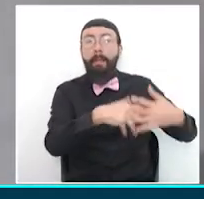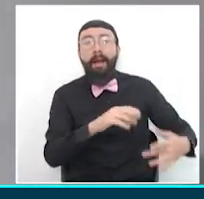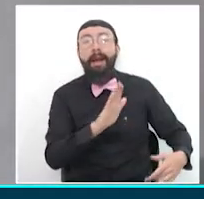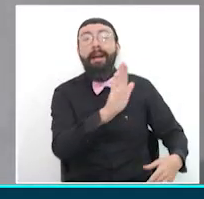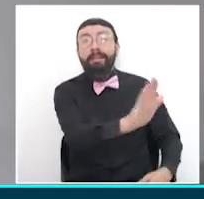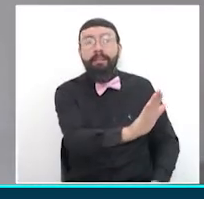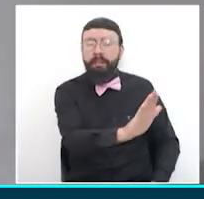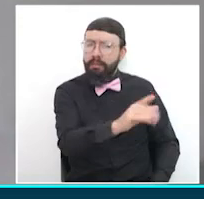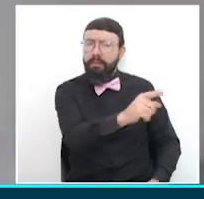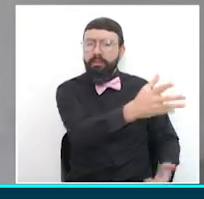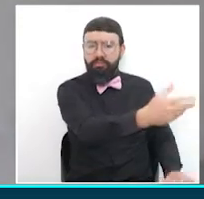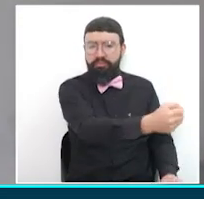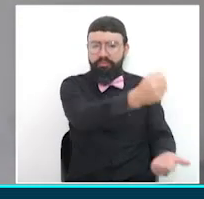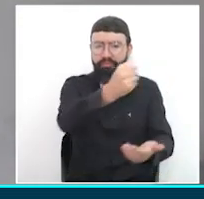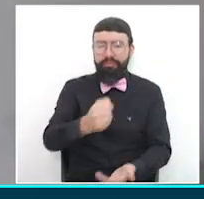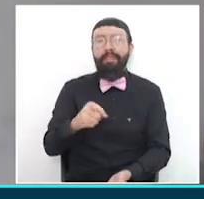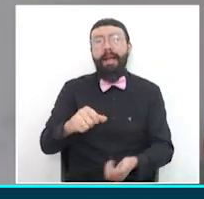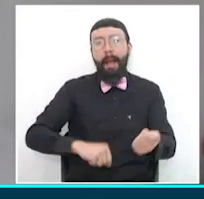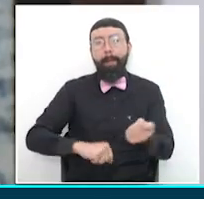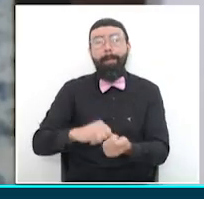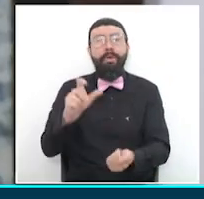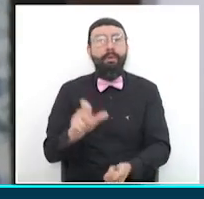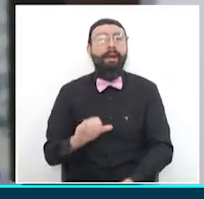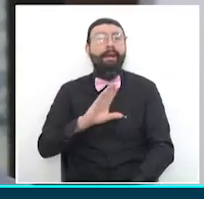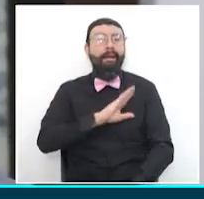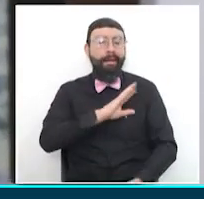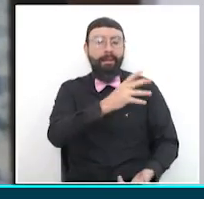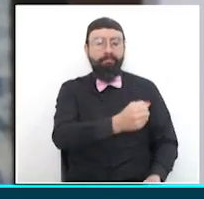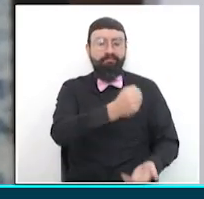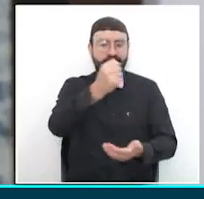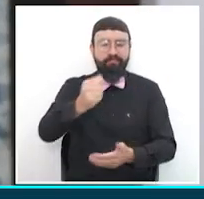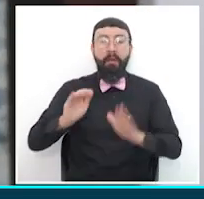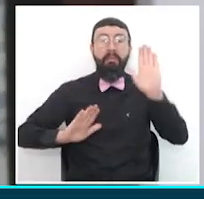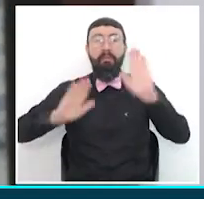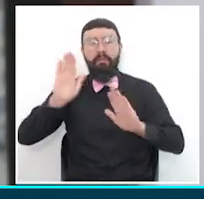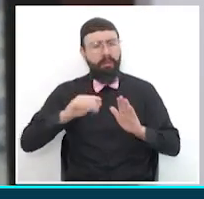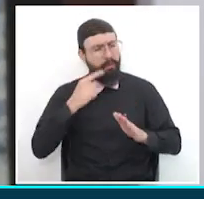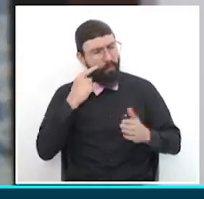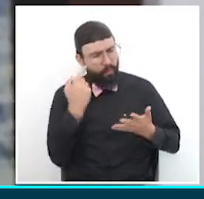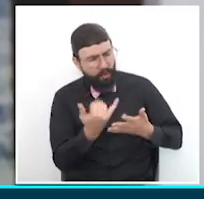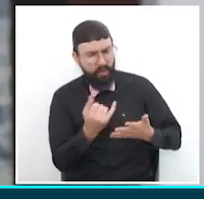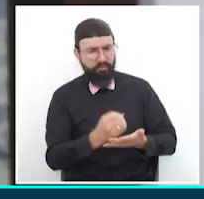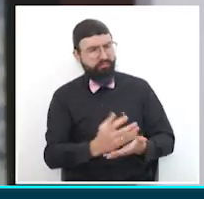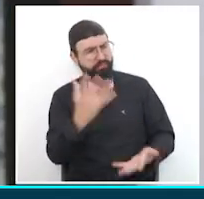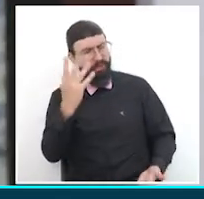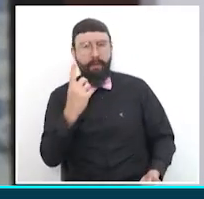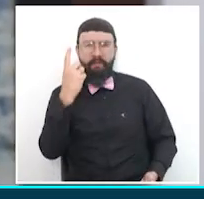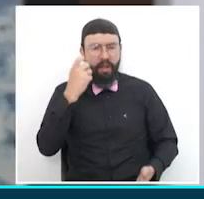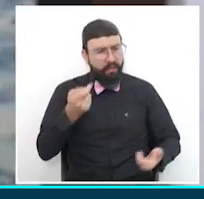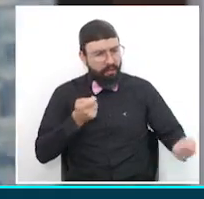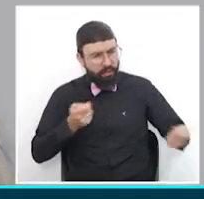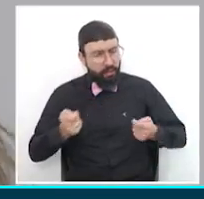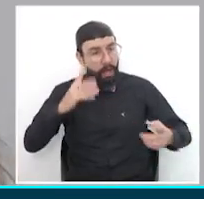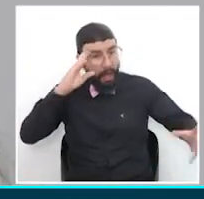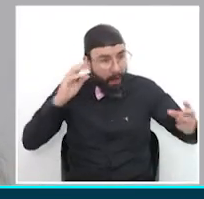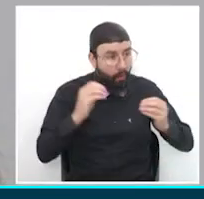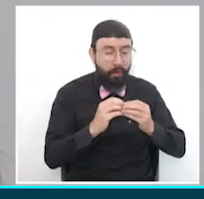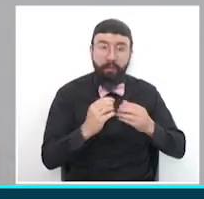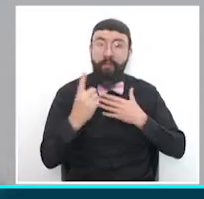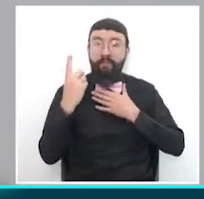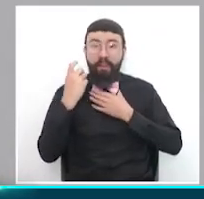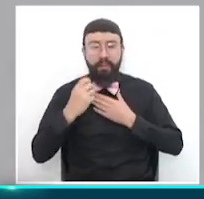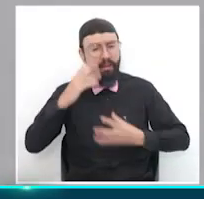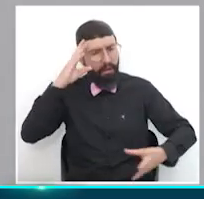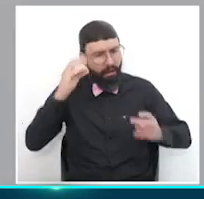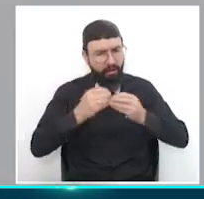con la financiación de la campaña de Ríos Morales, además de demostrar sobrecostos y falta de idoneidad para la celebración de un acuerdo. El